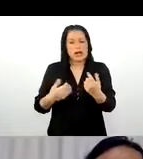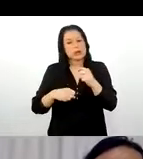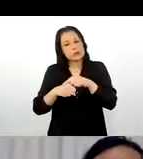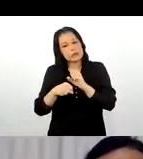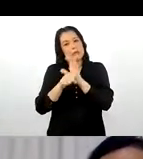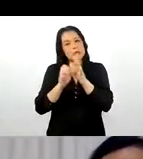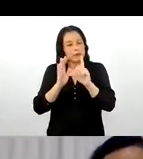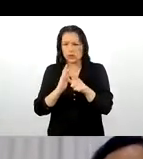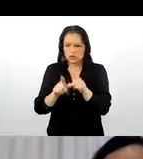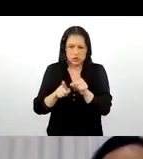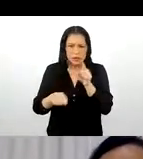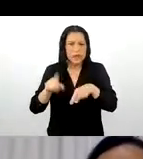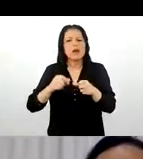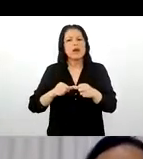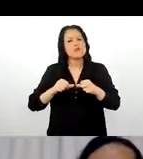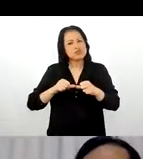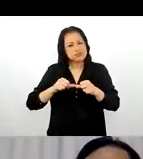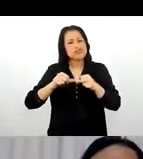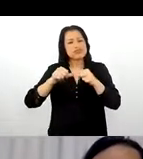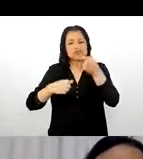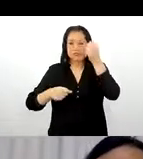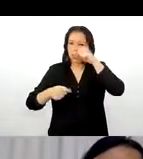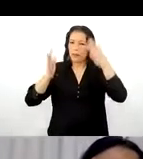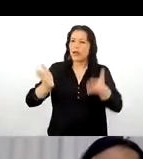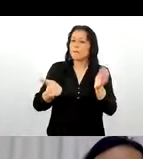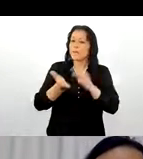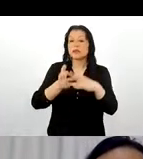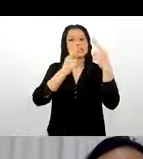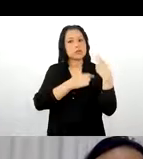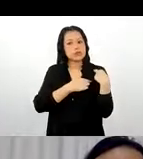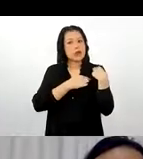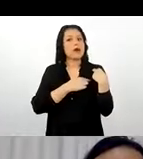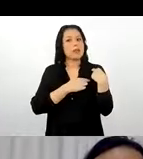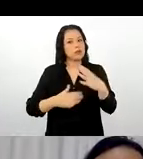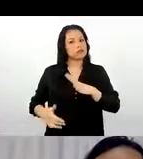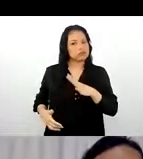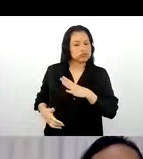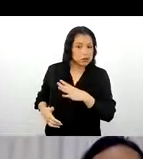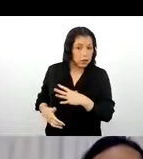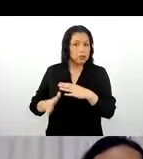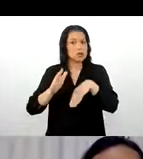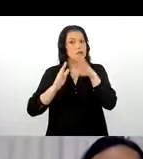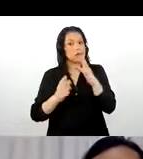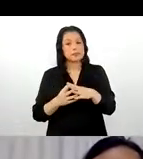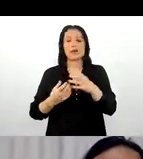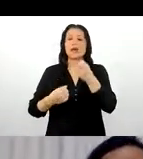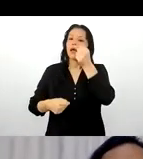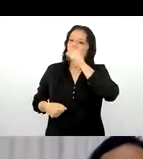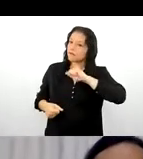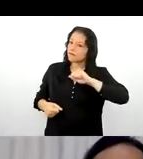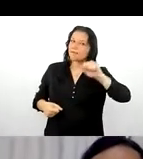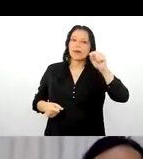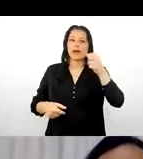pandemia, sino tiene que ser una constante de un viajero más responsable, más educado y, sobre todo, empezando por viajar en